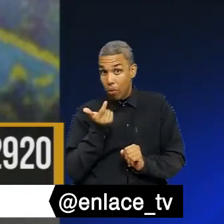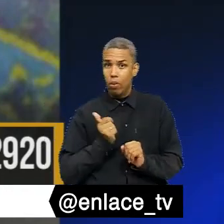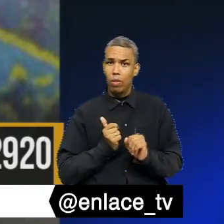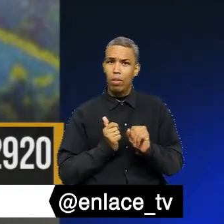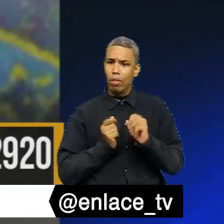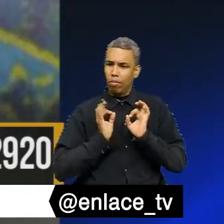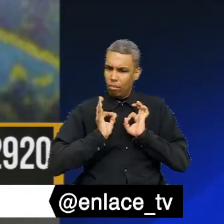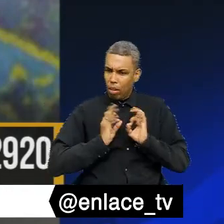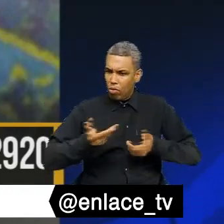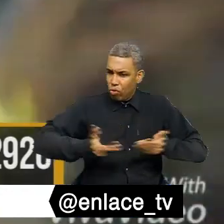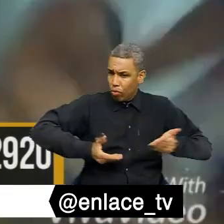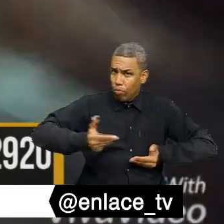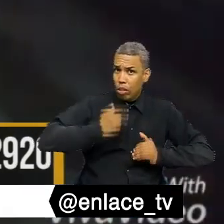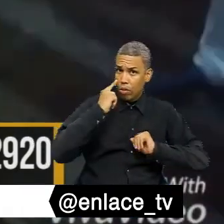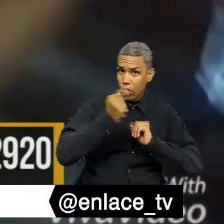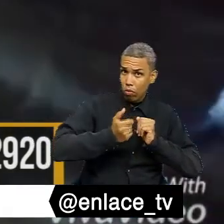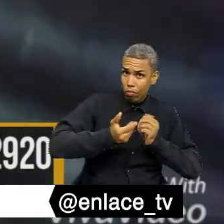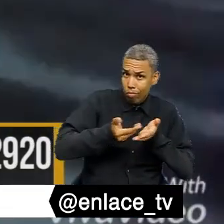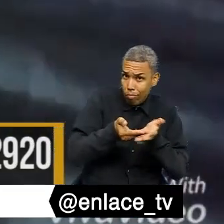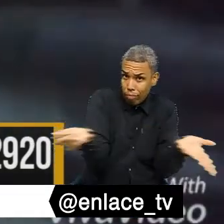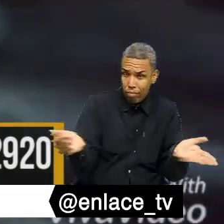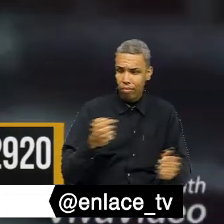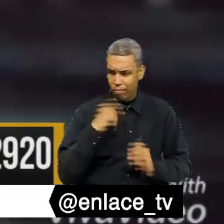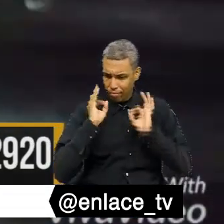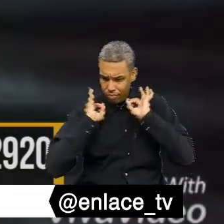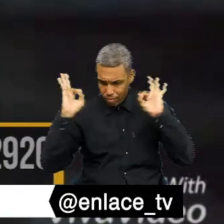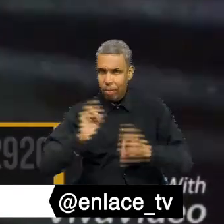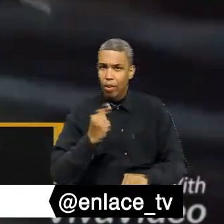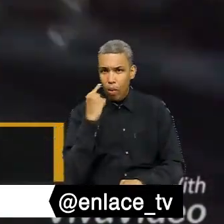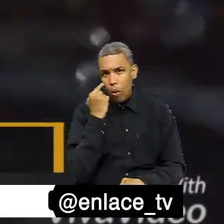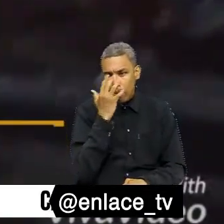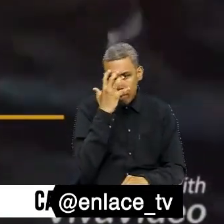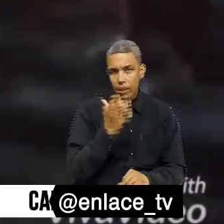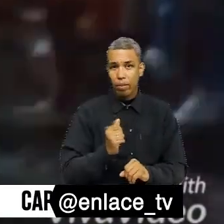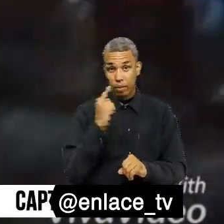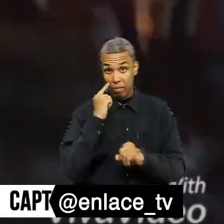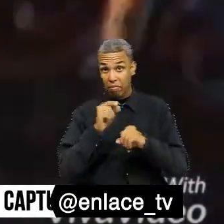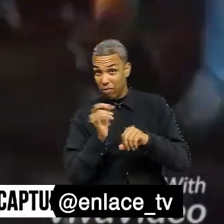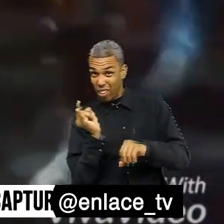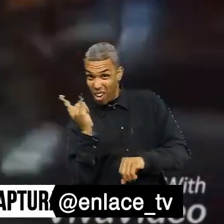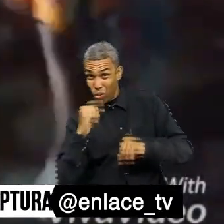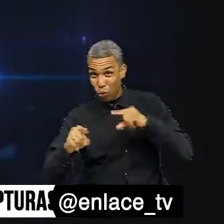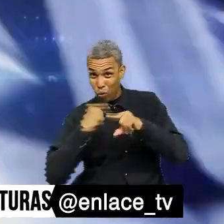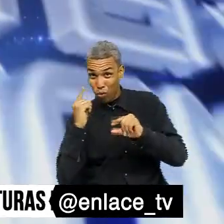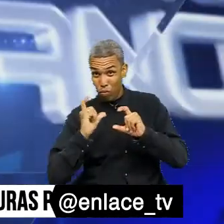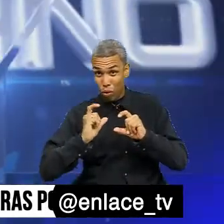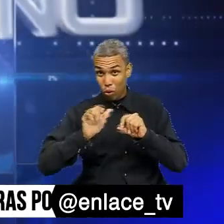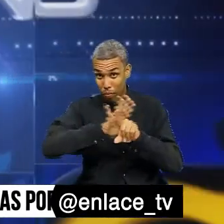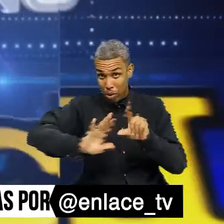servicio óptimo a la ciudadanía. Seguimos atentos a denuncias y quejas en Reporteros Ciudadanos de Barranca Bermeja.